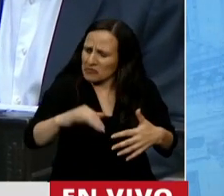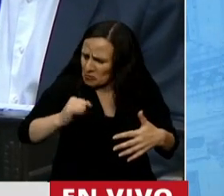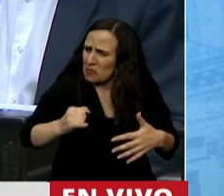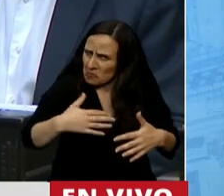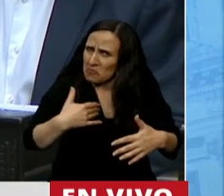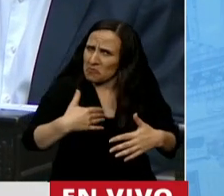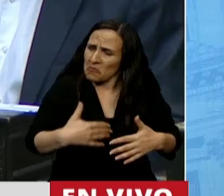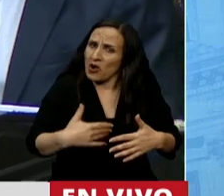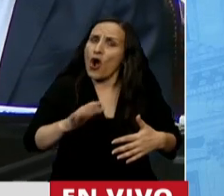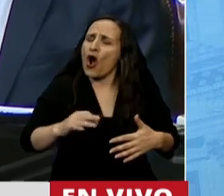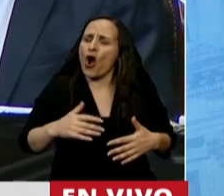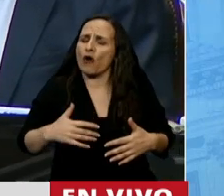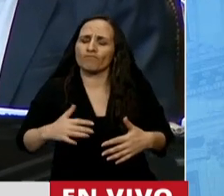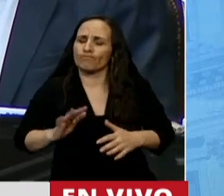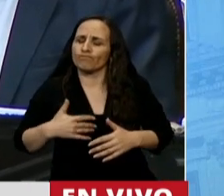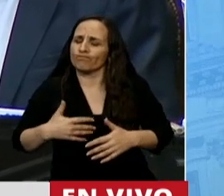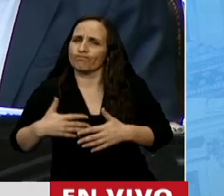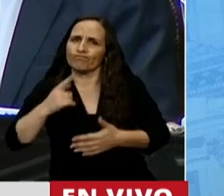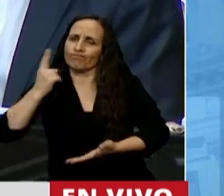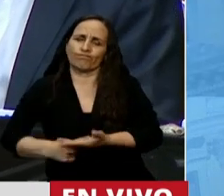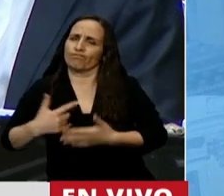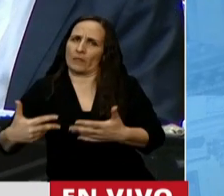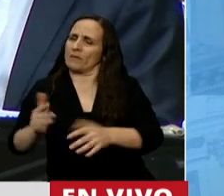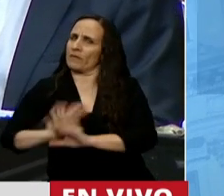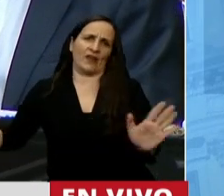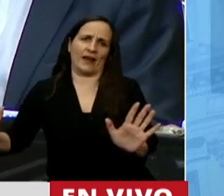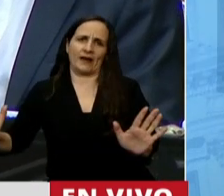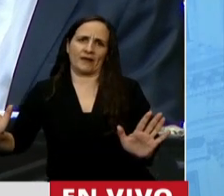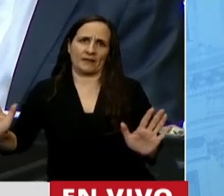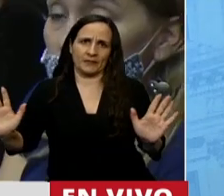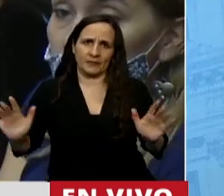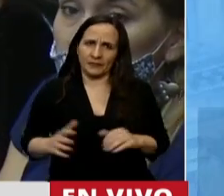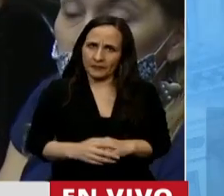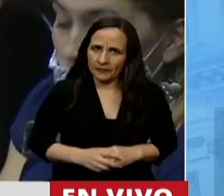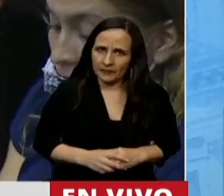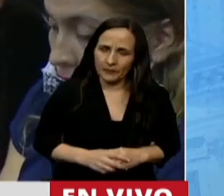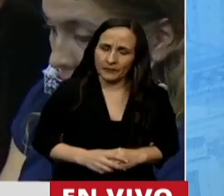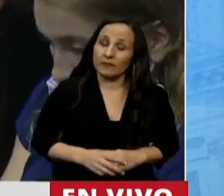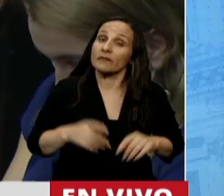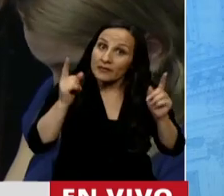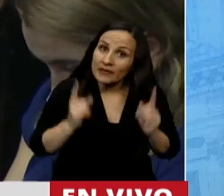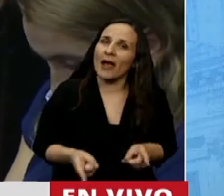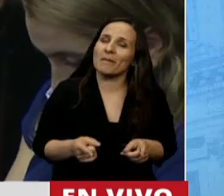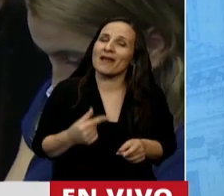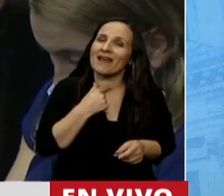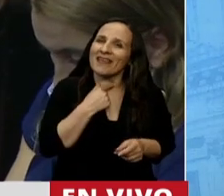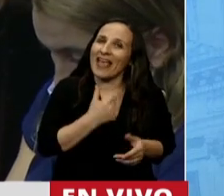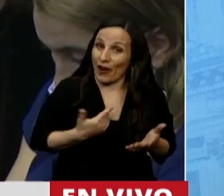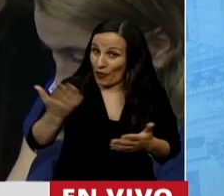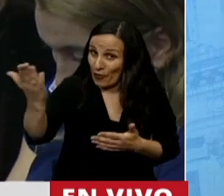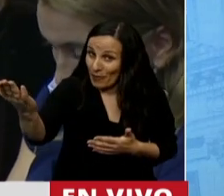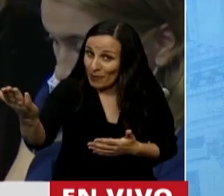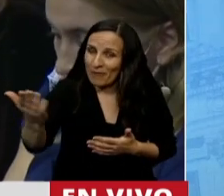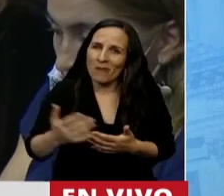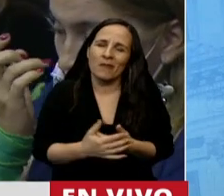deseado o de interrumpir su embarazo no deseado. Y también quiero compartir con ustedes, señor presidente,